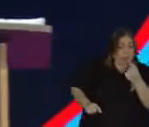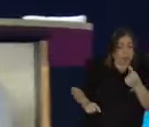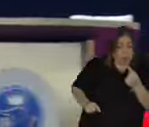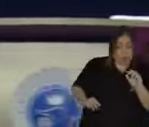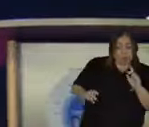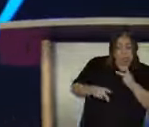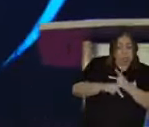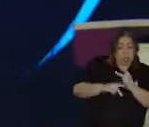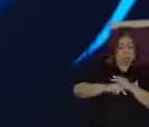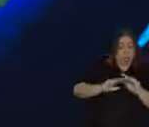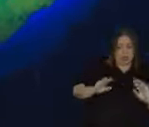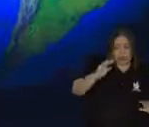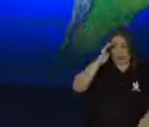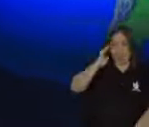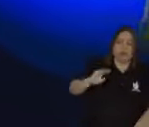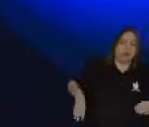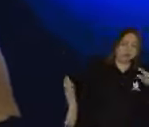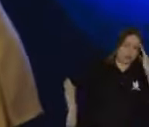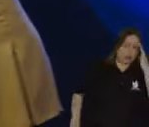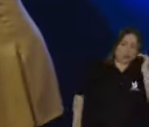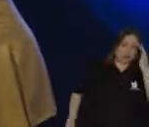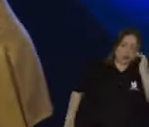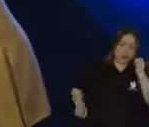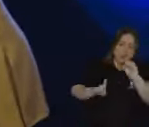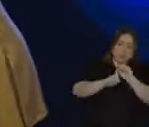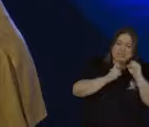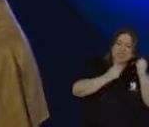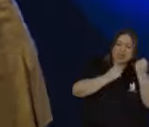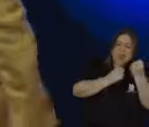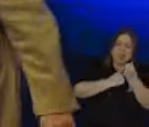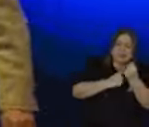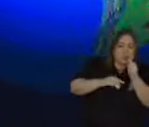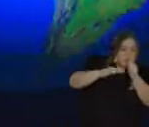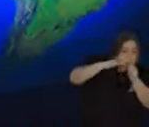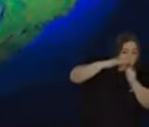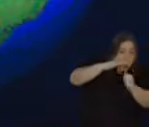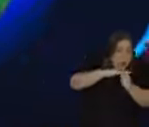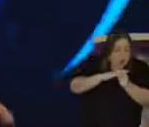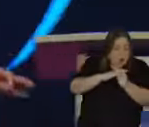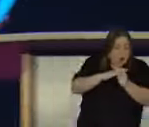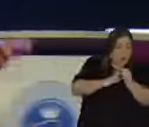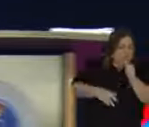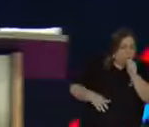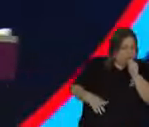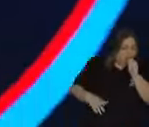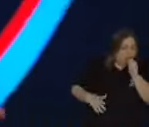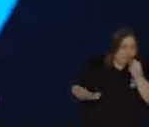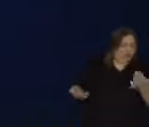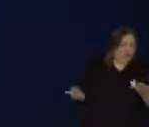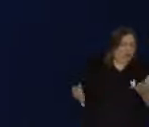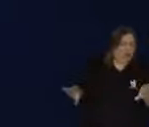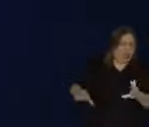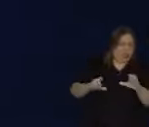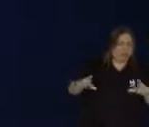Cuidado. Porque situaciones escondidas y ocultas nos llevan a vivir en